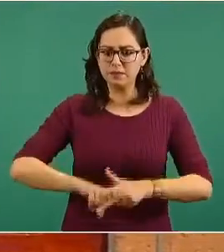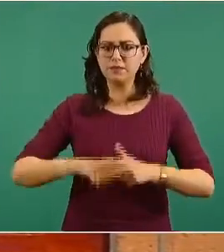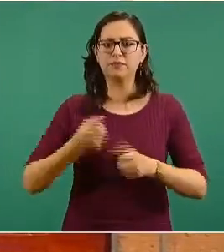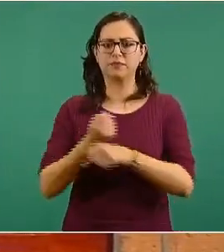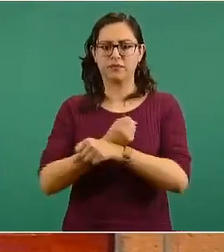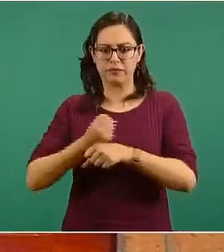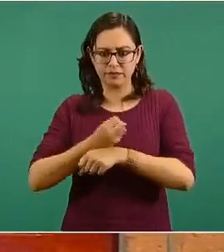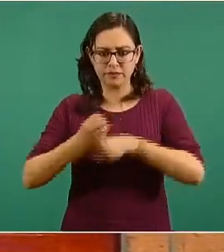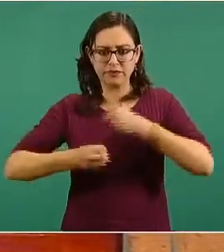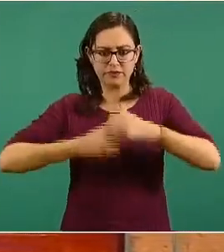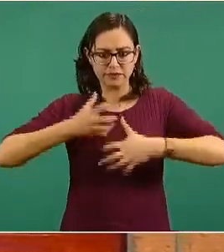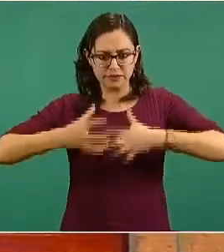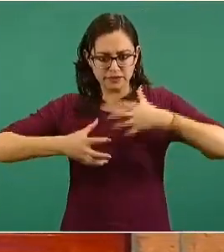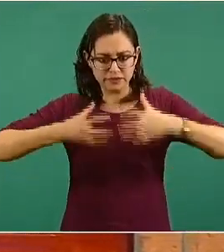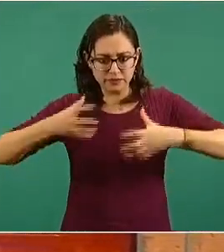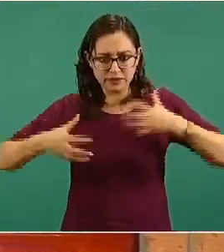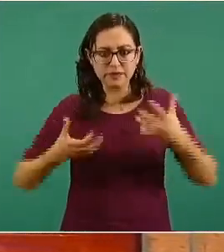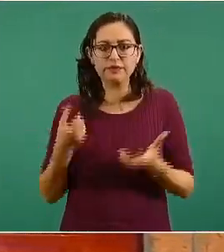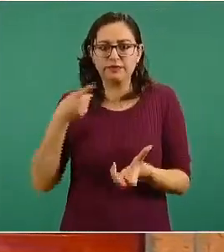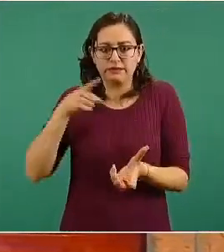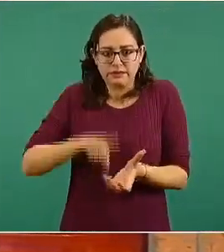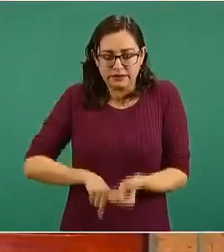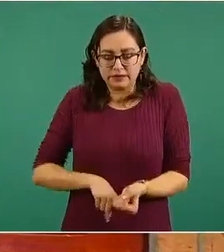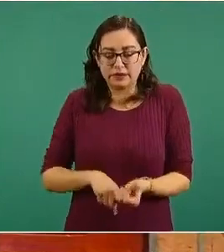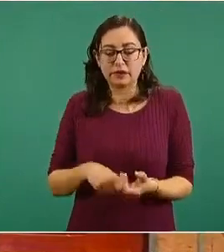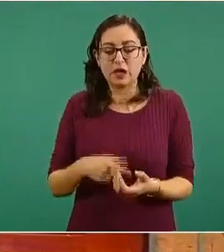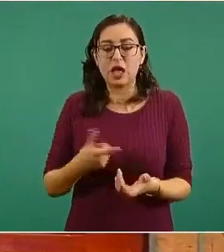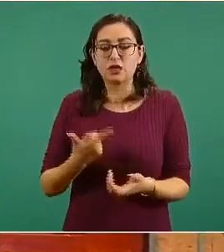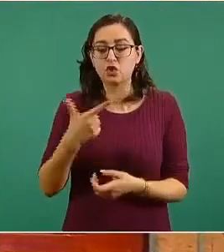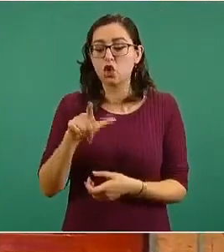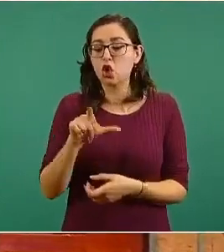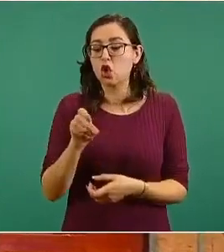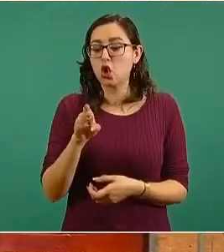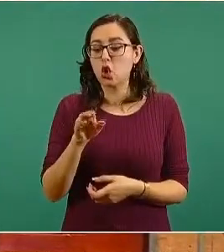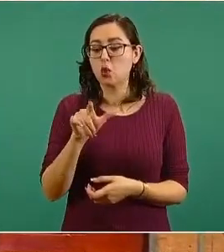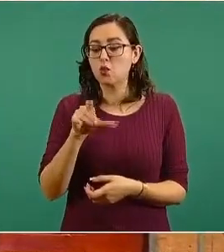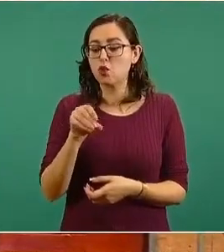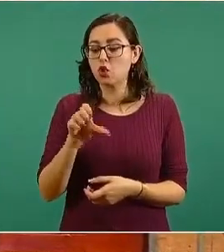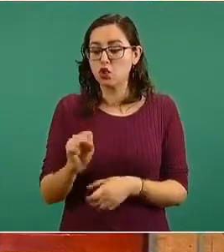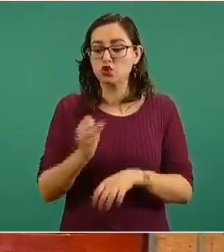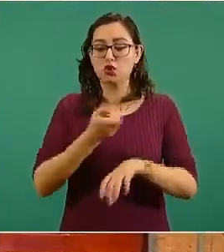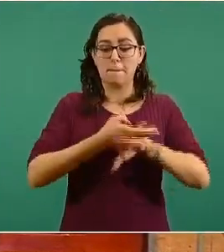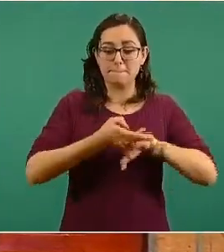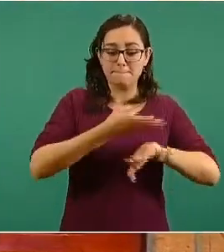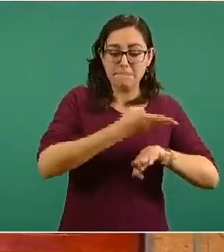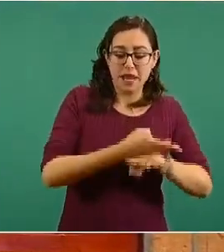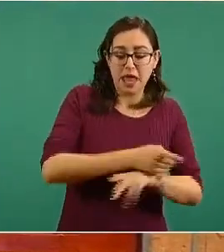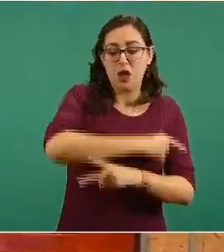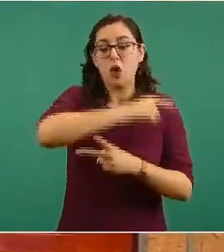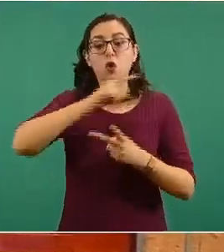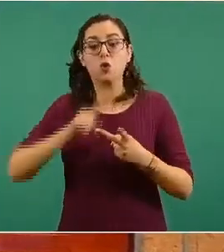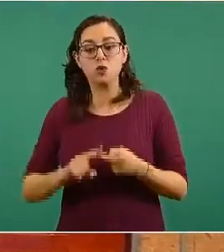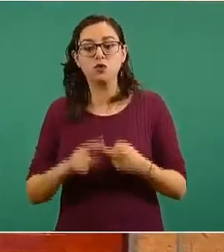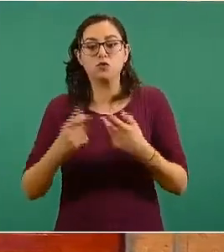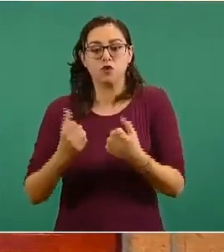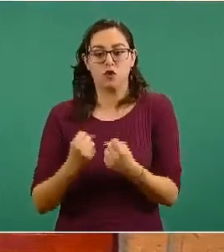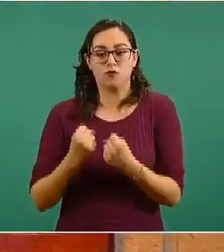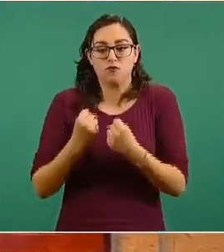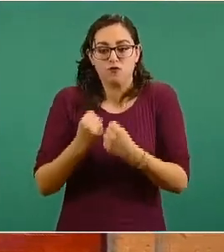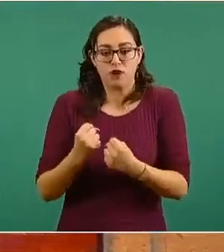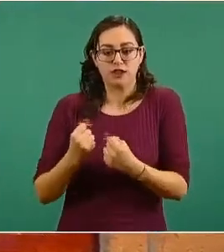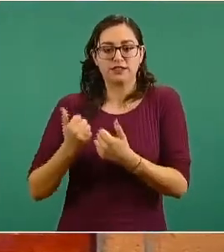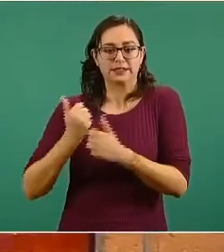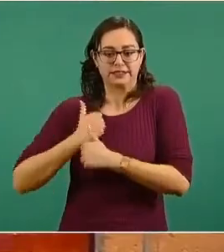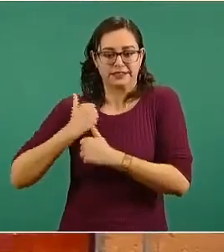empiezan a fabricarse anticuerpos, empiezan a distinguirse los distintos grupos de glóbulos blancos, y finalmente se fabrican o